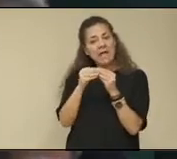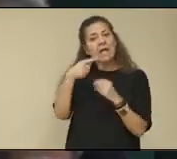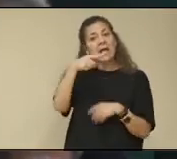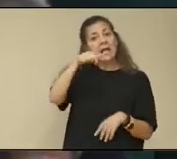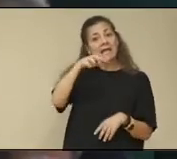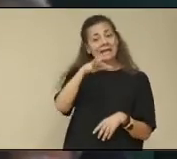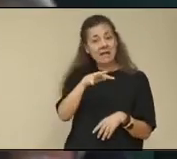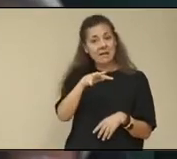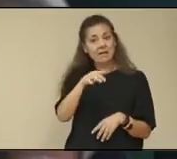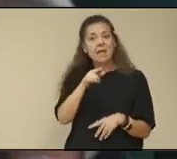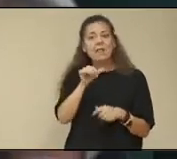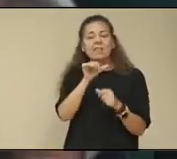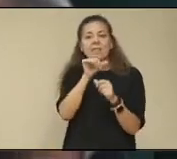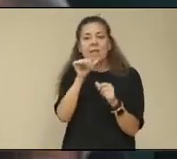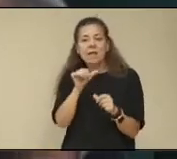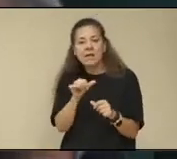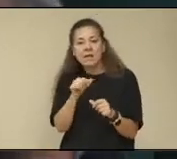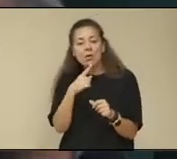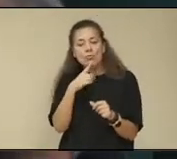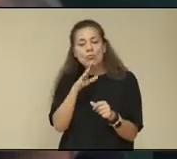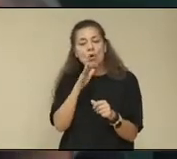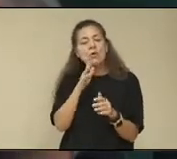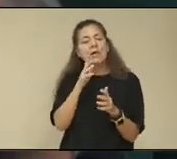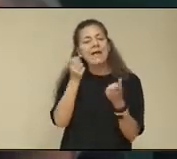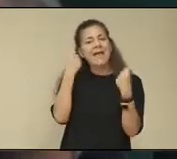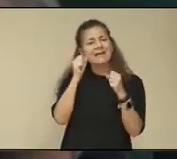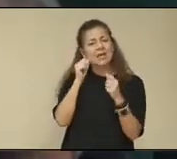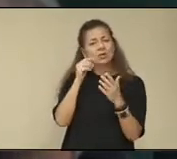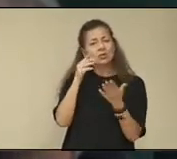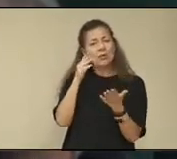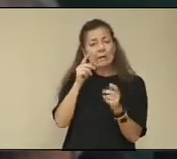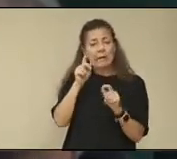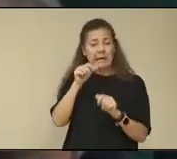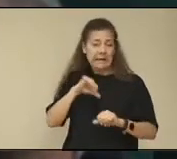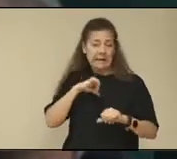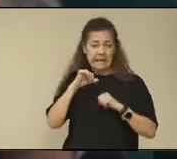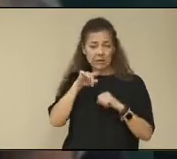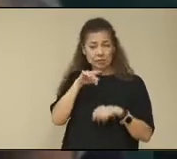de forma que se pudiese pasar a ensayos clínicos, ¿tú piensas que se podría haber